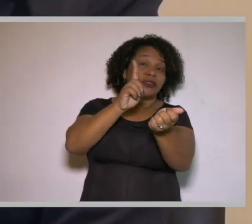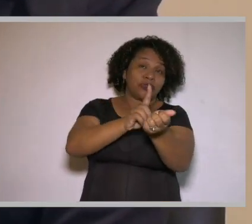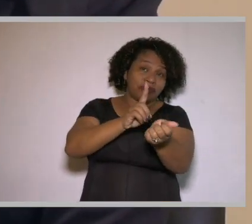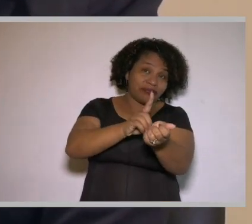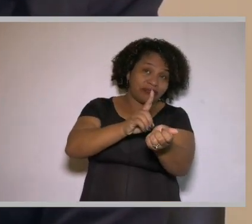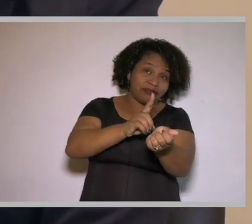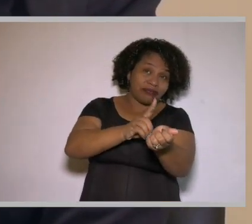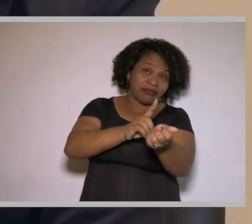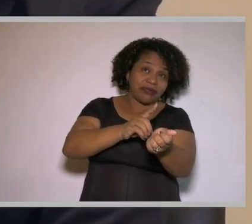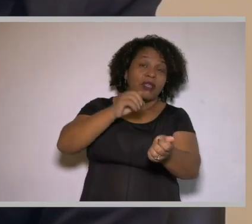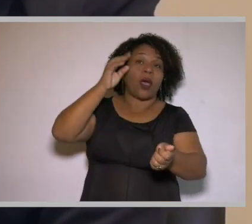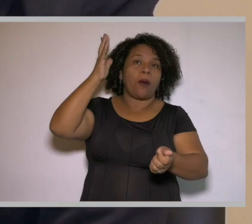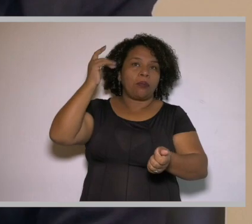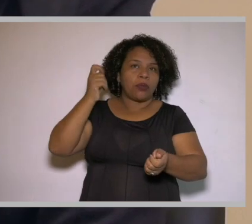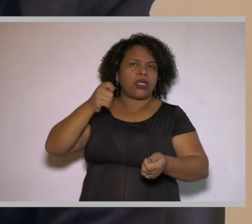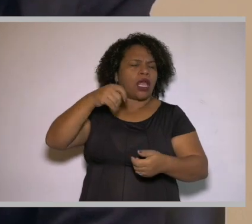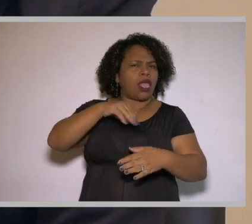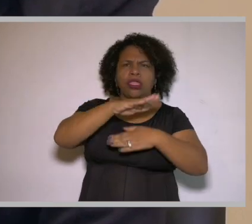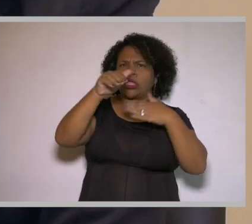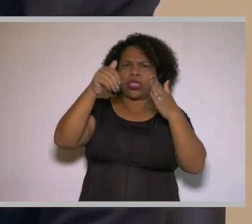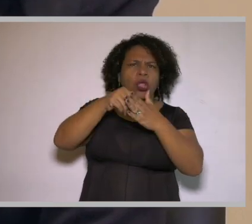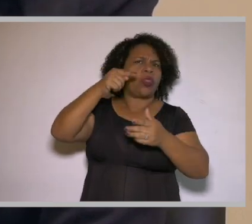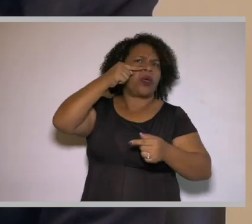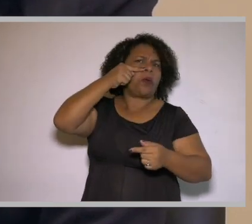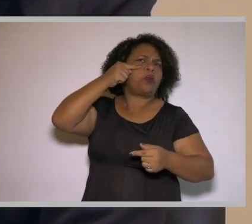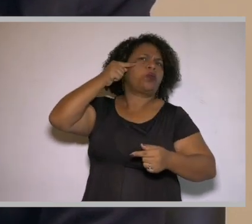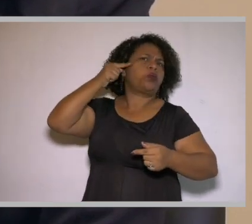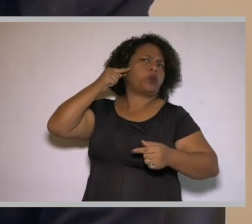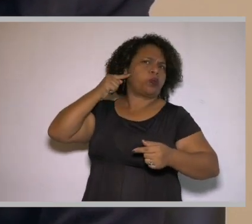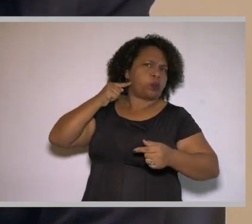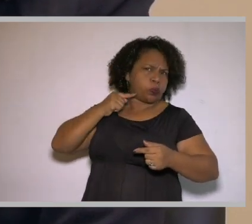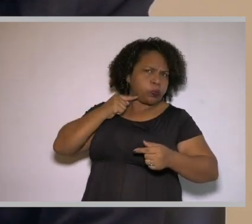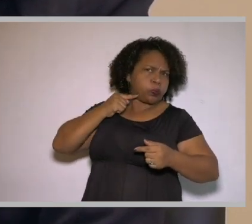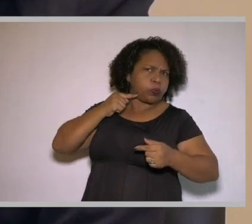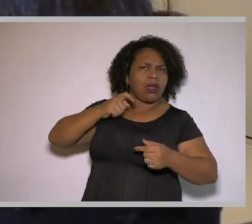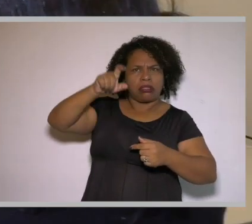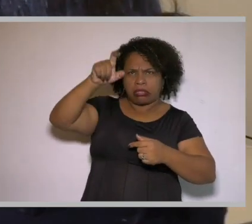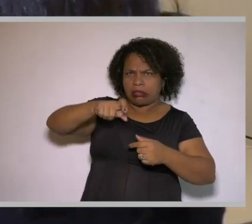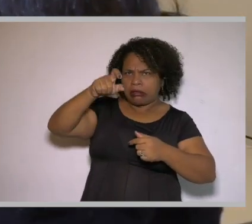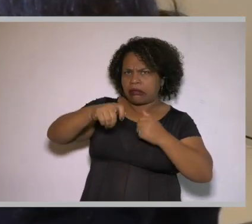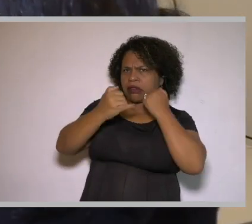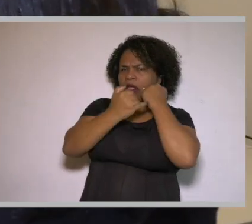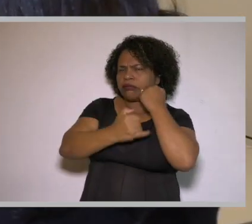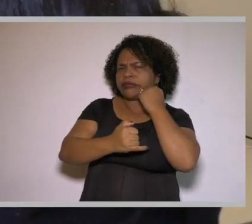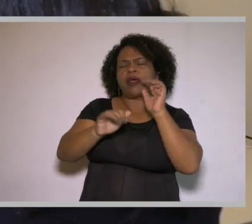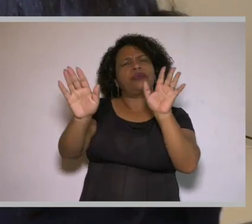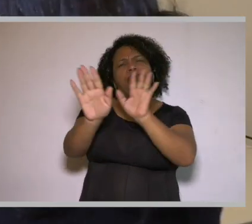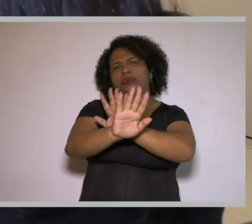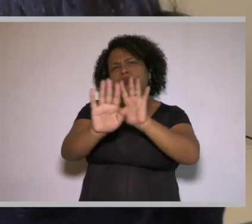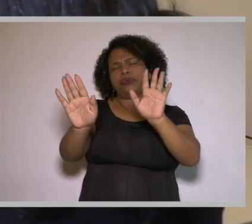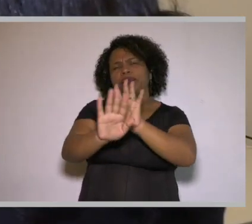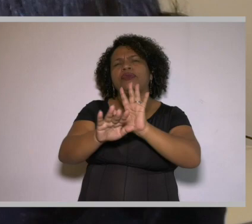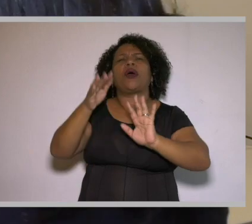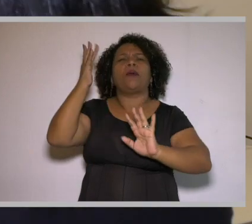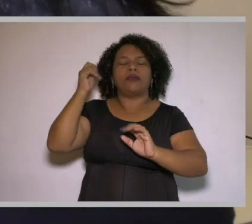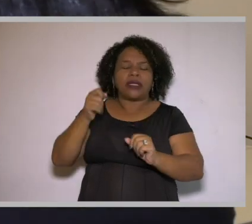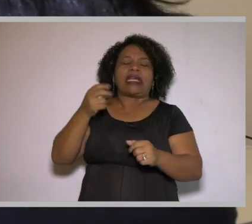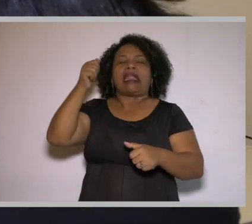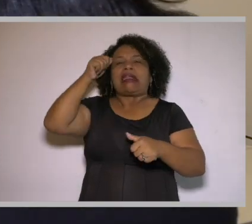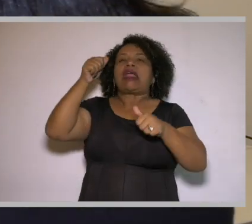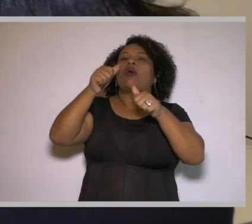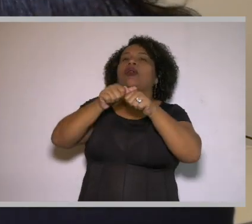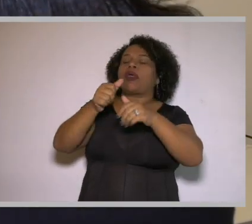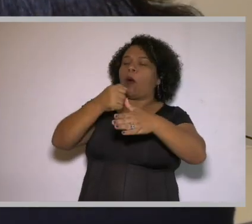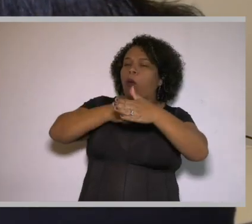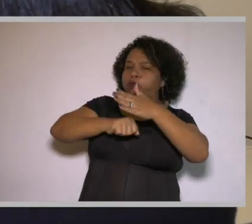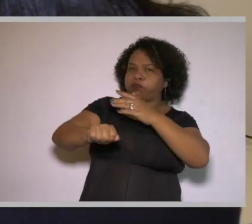a los fines de saber cómo manejar en casa los niños con adenoiditis? Lo ideal es que lo vea el especialista, porque no todas las hipertrofias